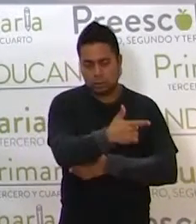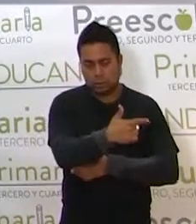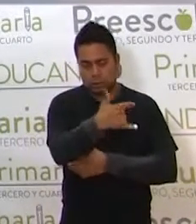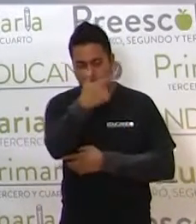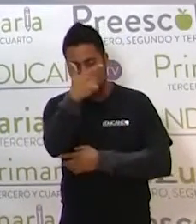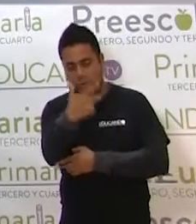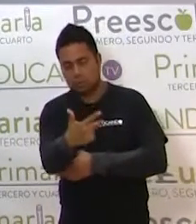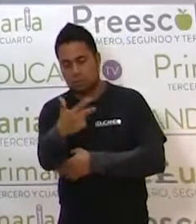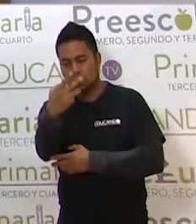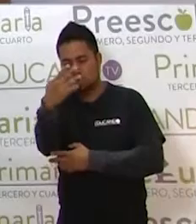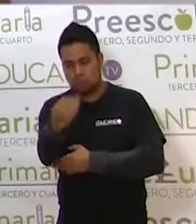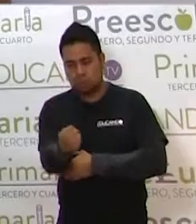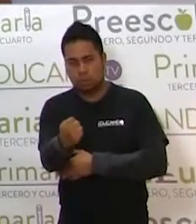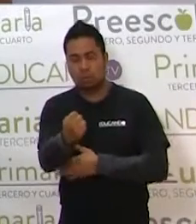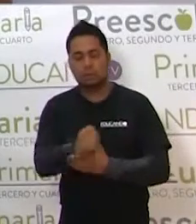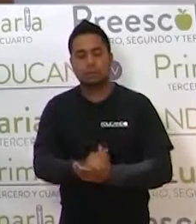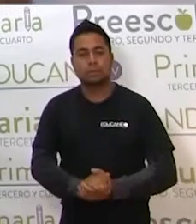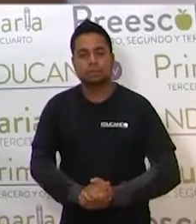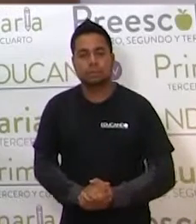789